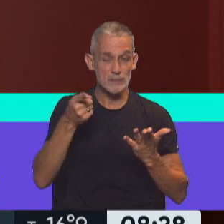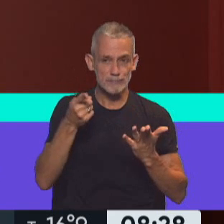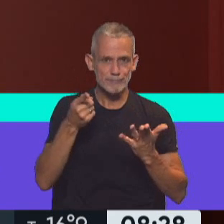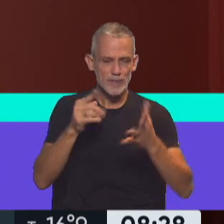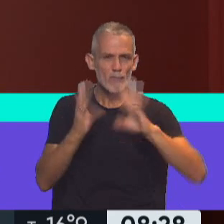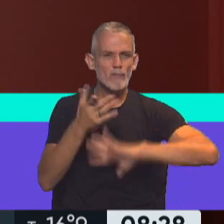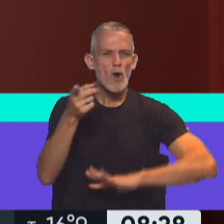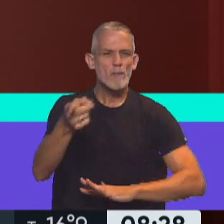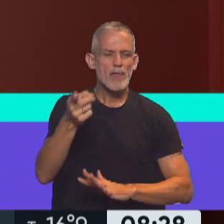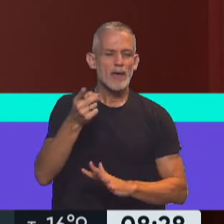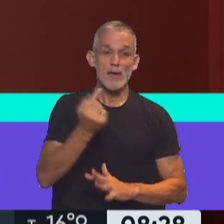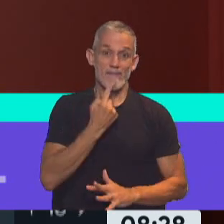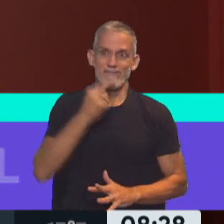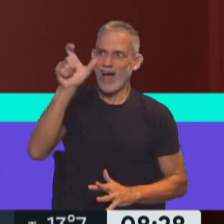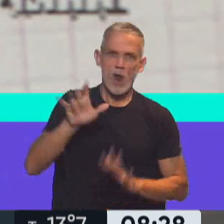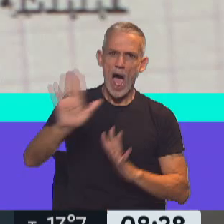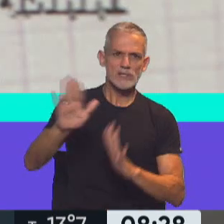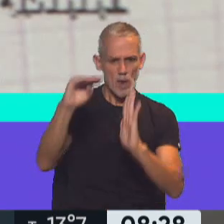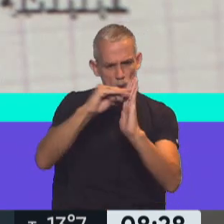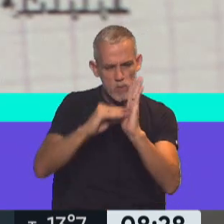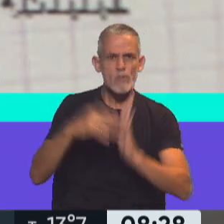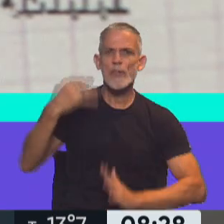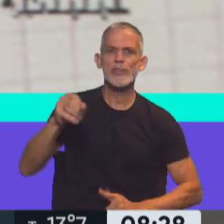manera actual de ser varón, de ser hombre,